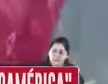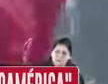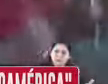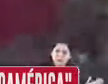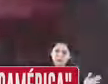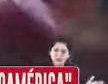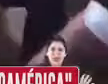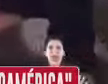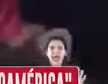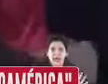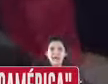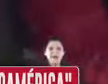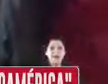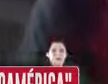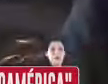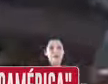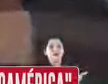empezamos a crecer